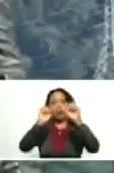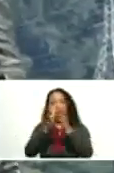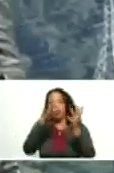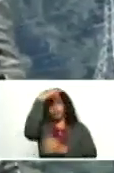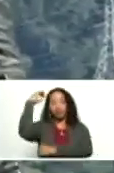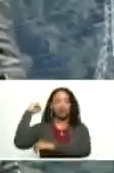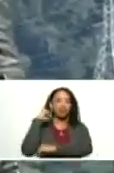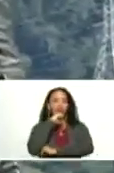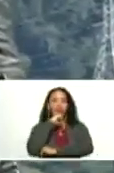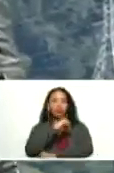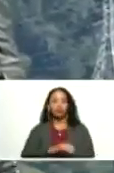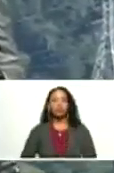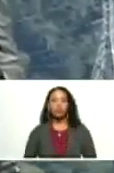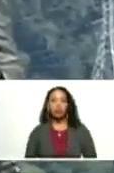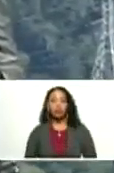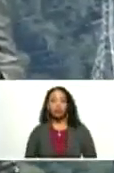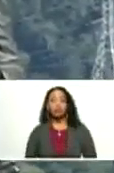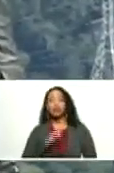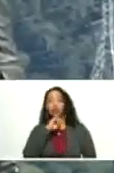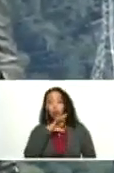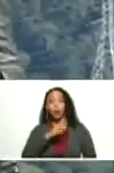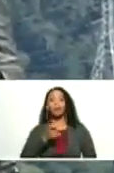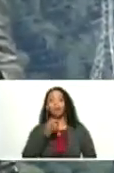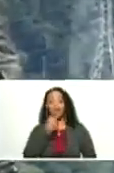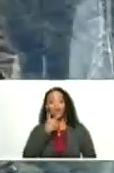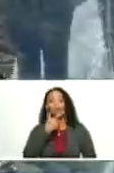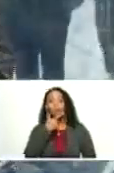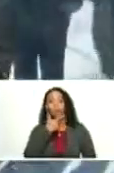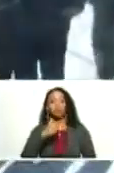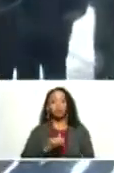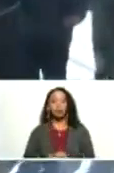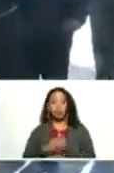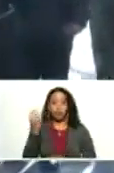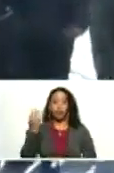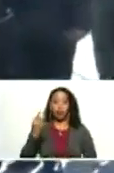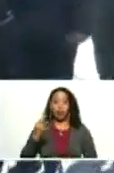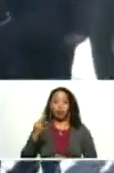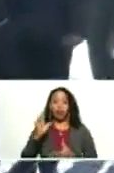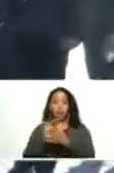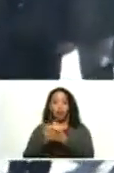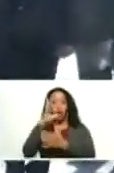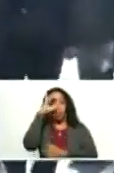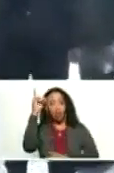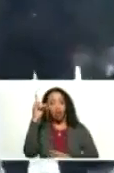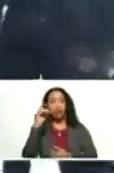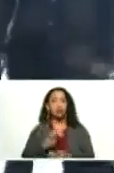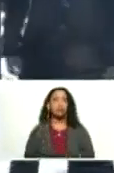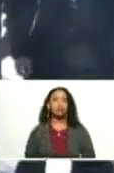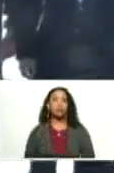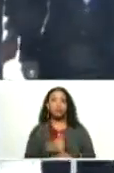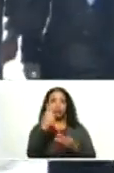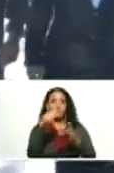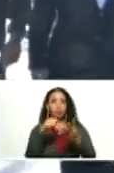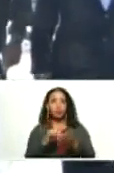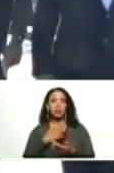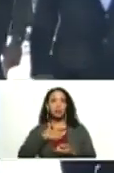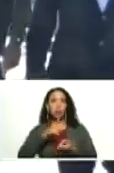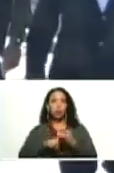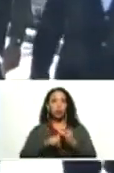Miranda. Qué bella historia, Terán, Delcy, compañeros, Ernesto,